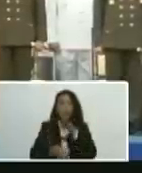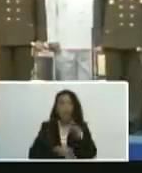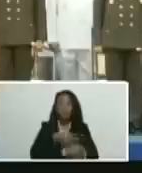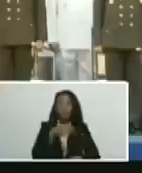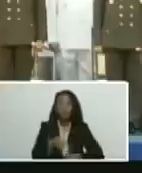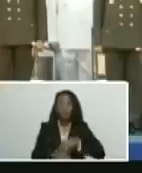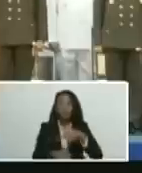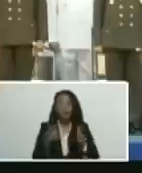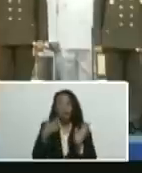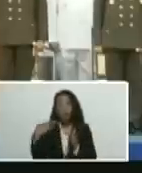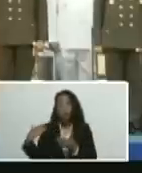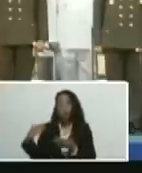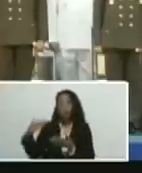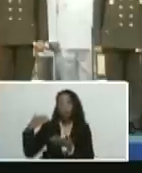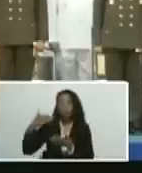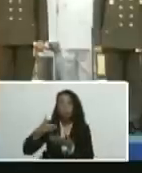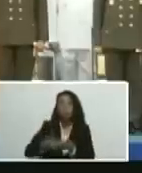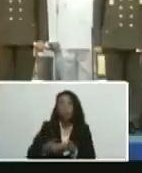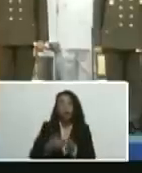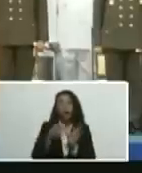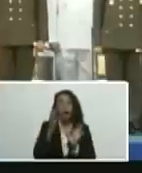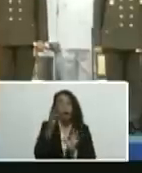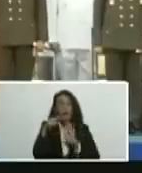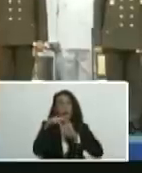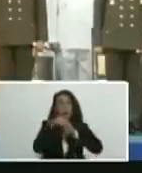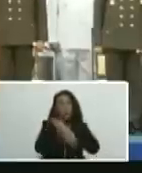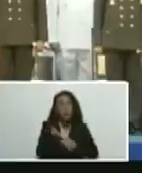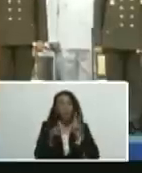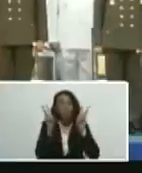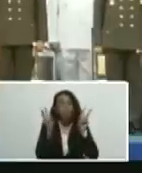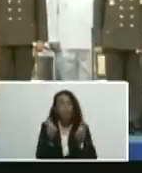que he venido tocando y tratando